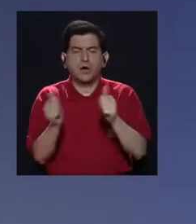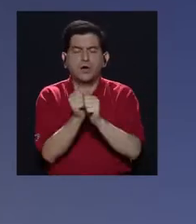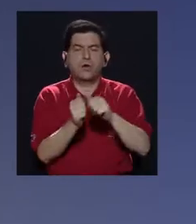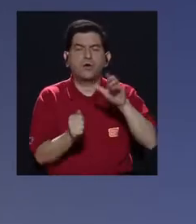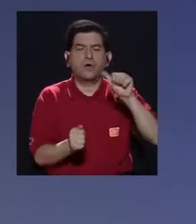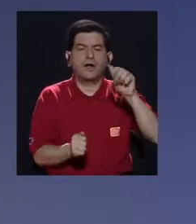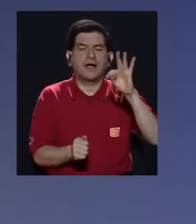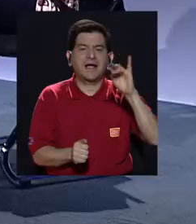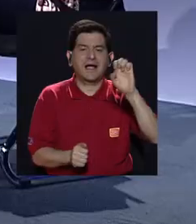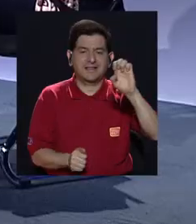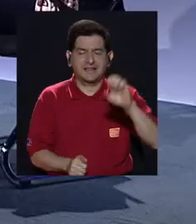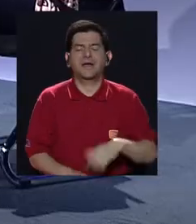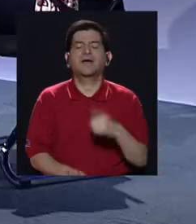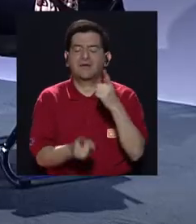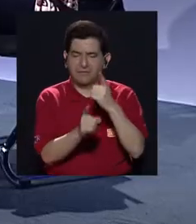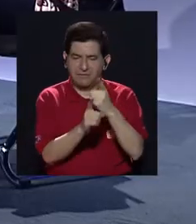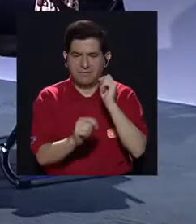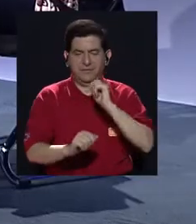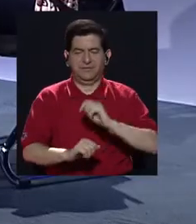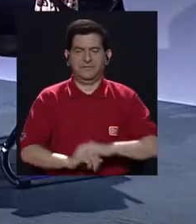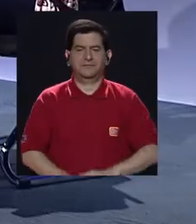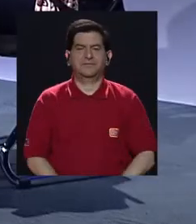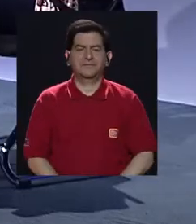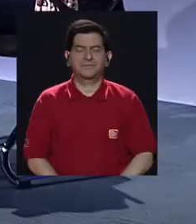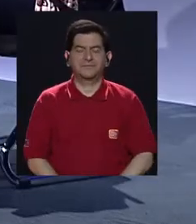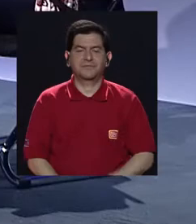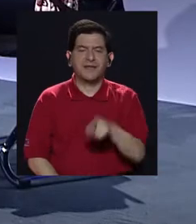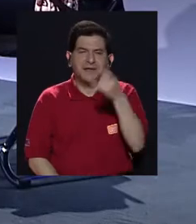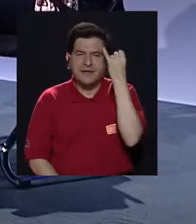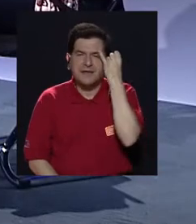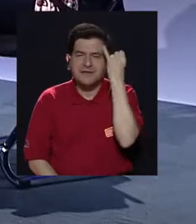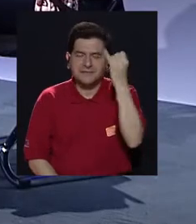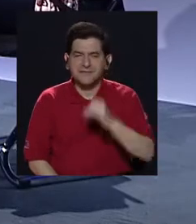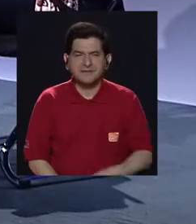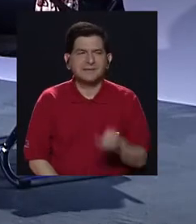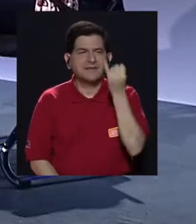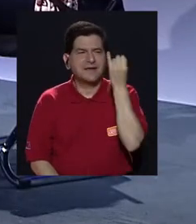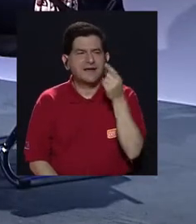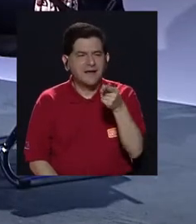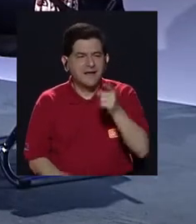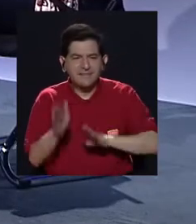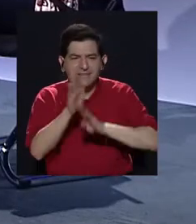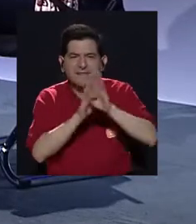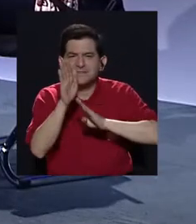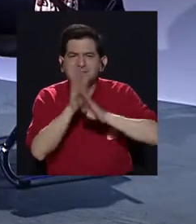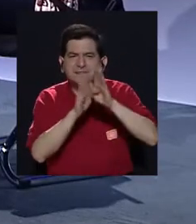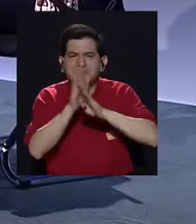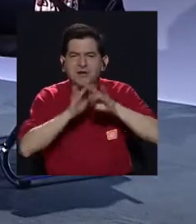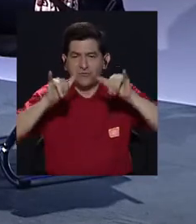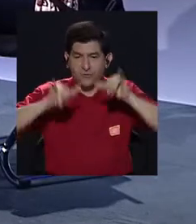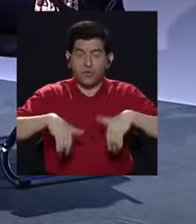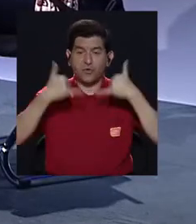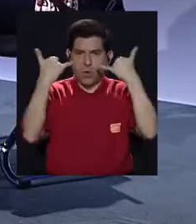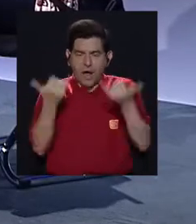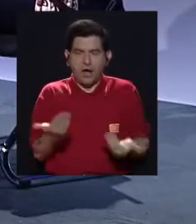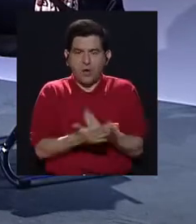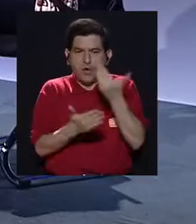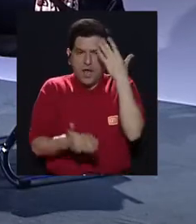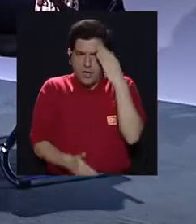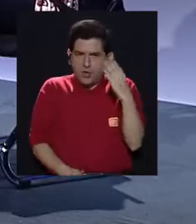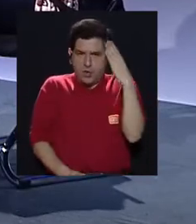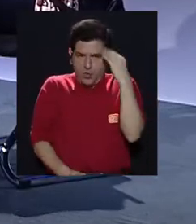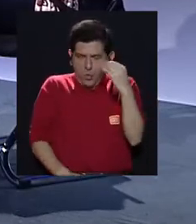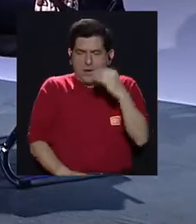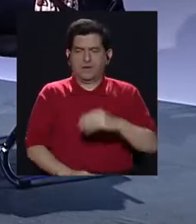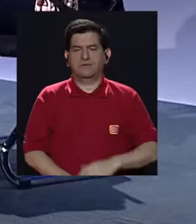con katie katie y en este sentido ese concepto de desarrollo sostenible bueno ahora con esta nueva